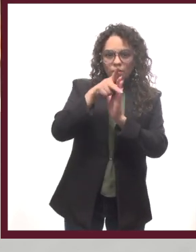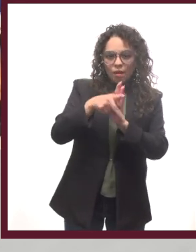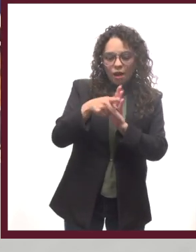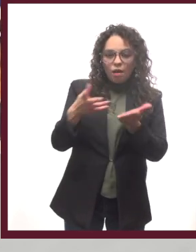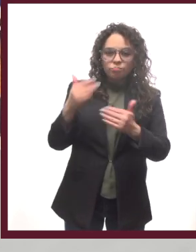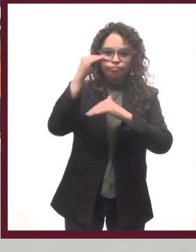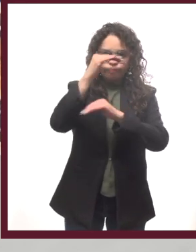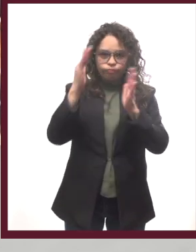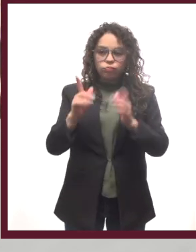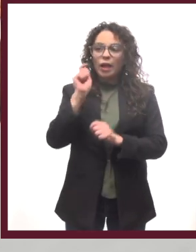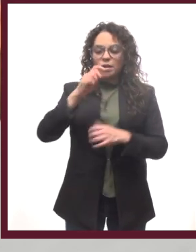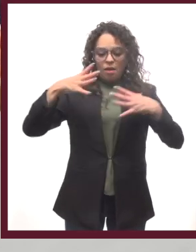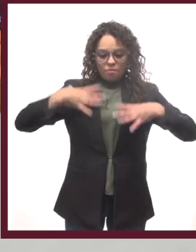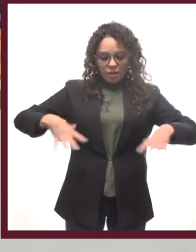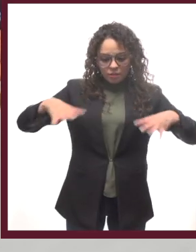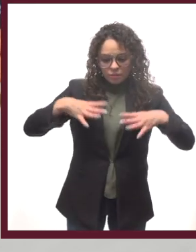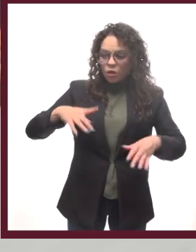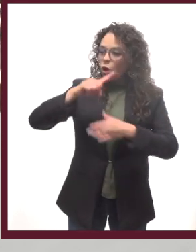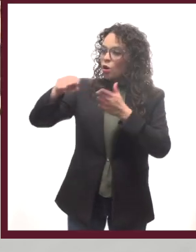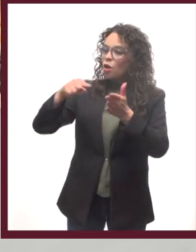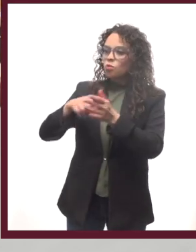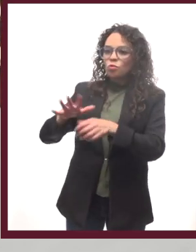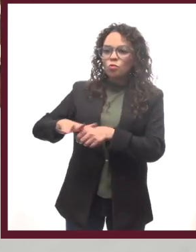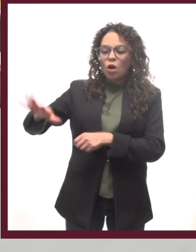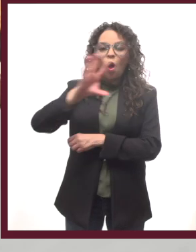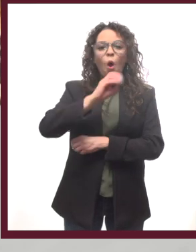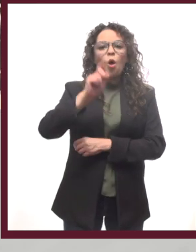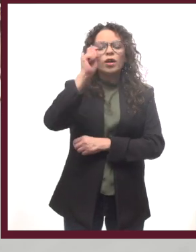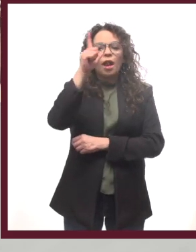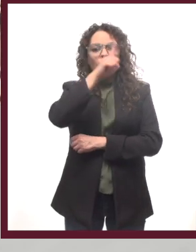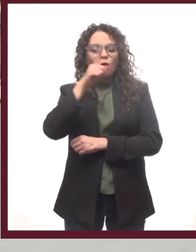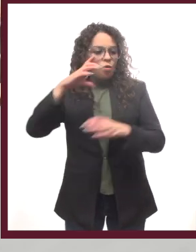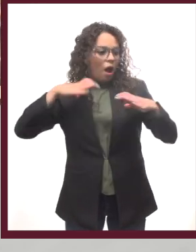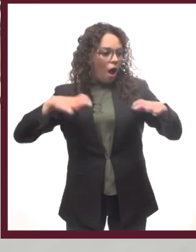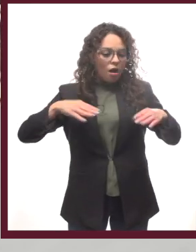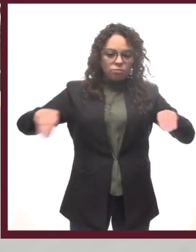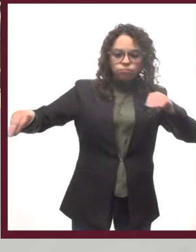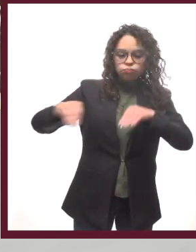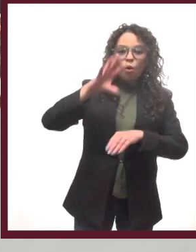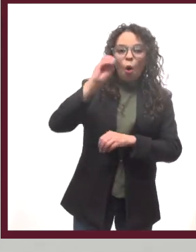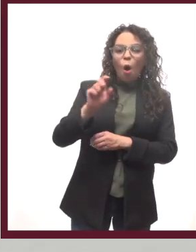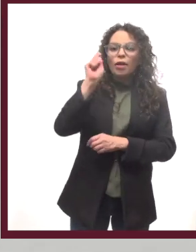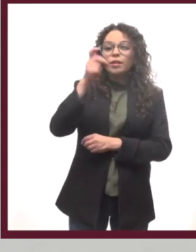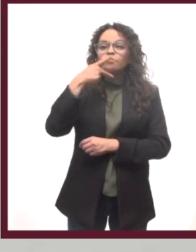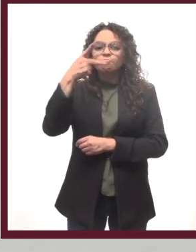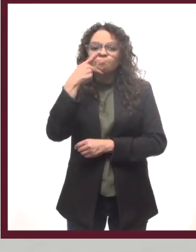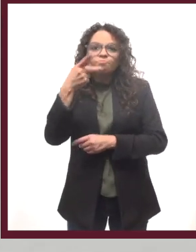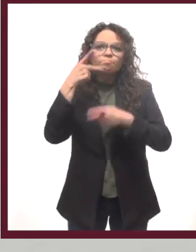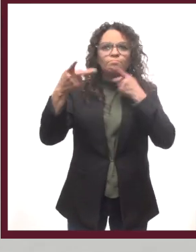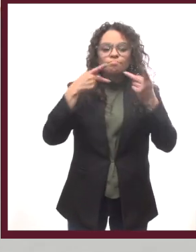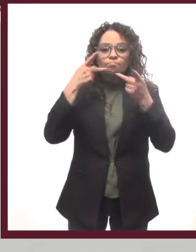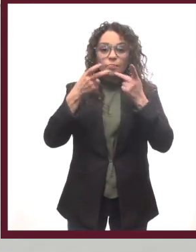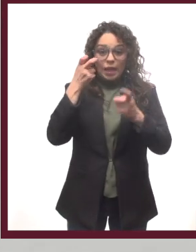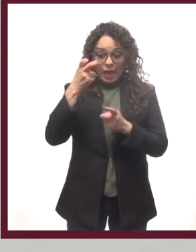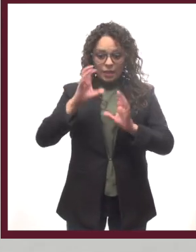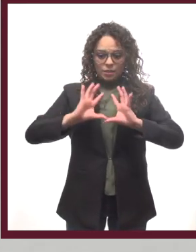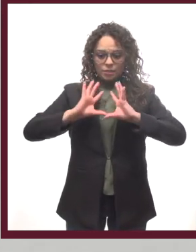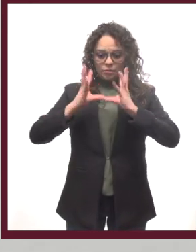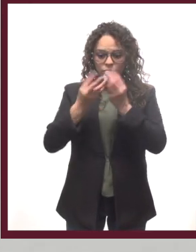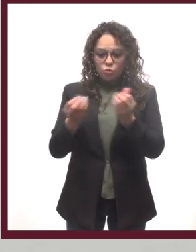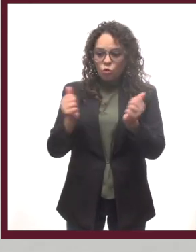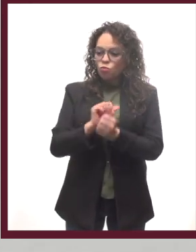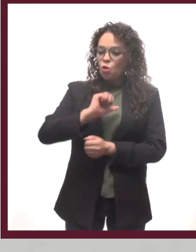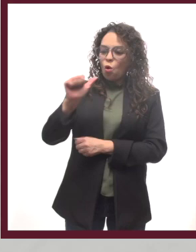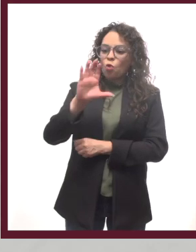el vestuario, las locaciones, el lenguaje corporal de los actores o los diálogos. Todos estos fragmentos de